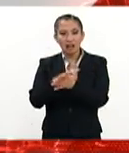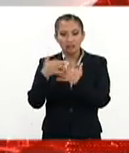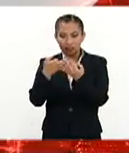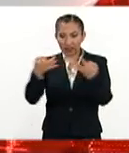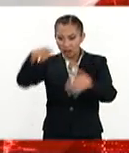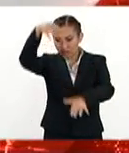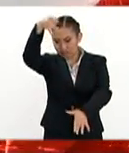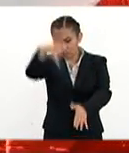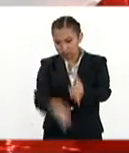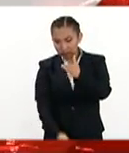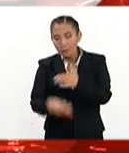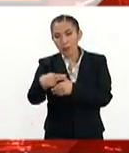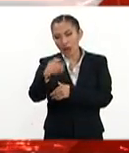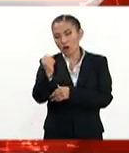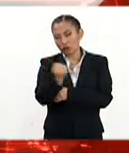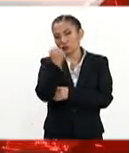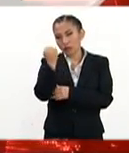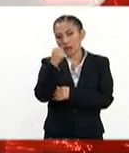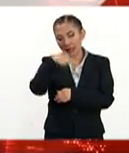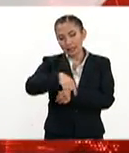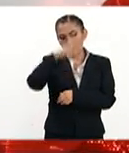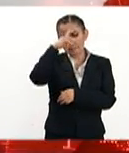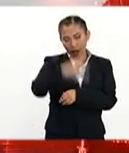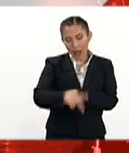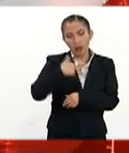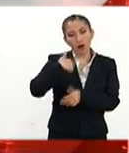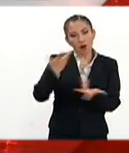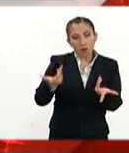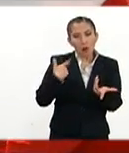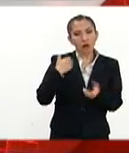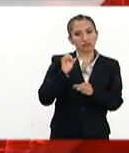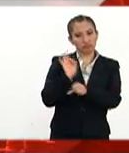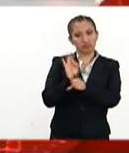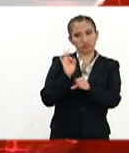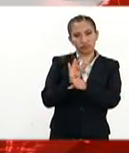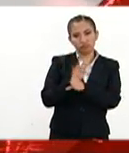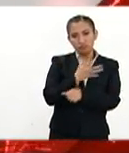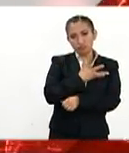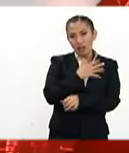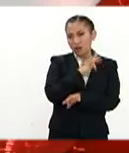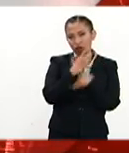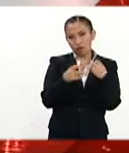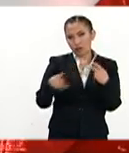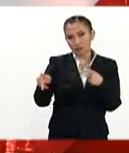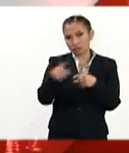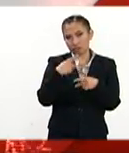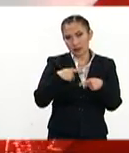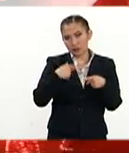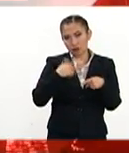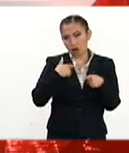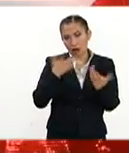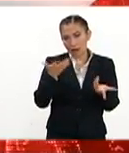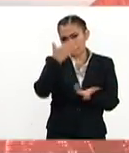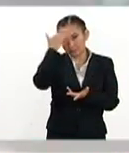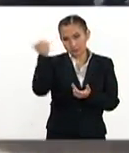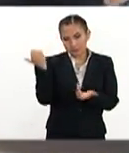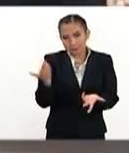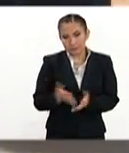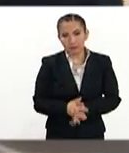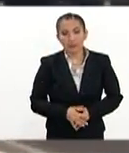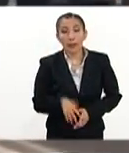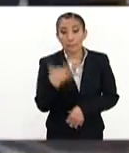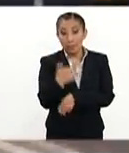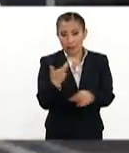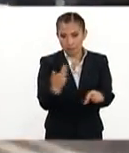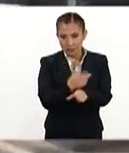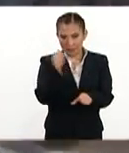tierra, pero afortunadamente ya aquí en México gozará de las garantías que goza toda la presunción de inocencia. Mientras